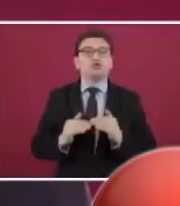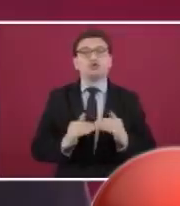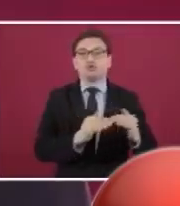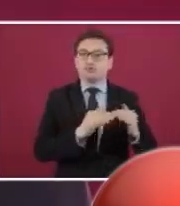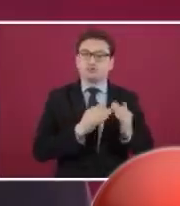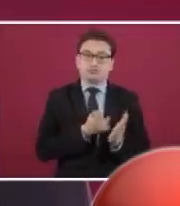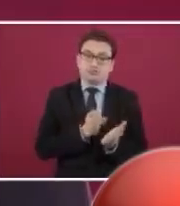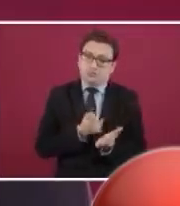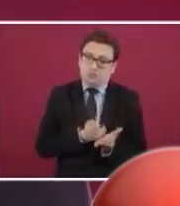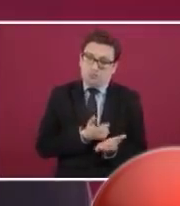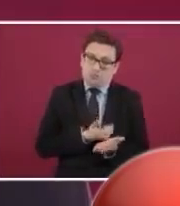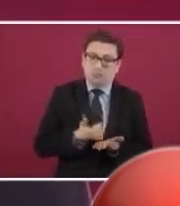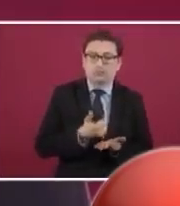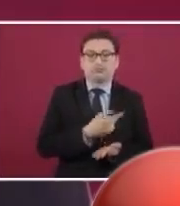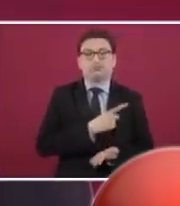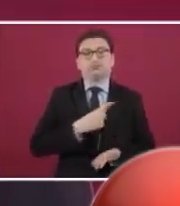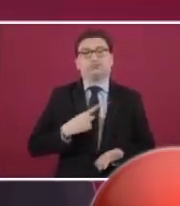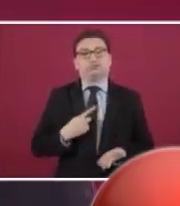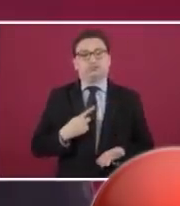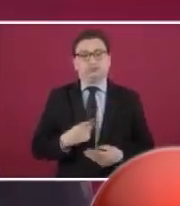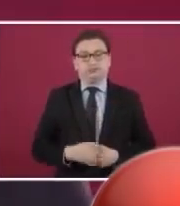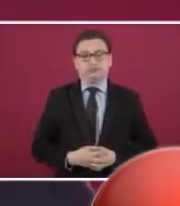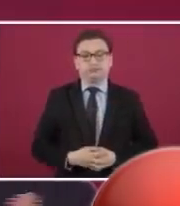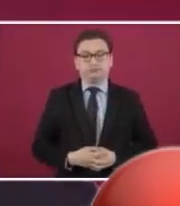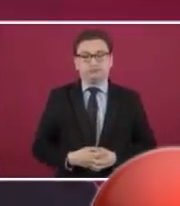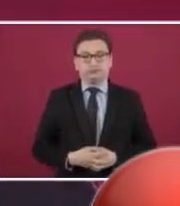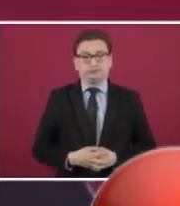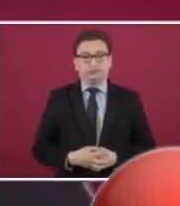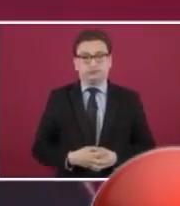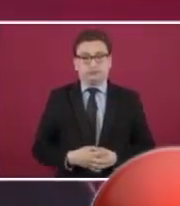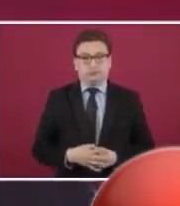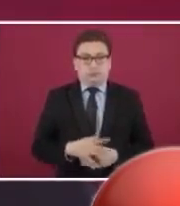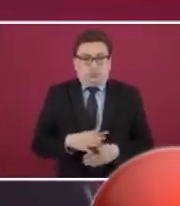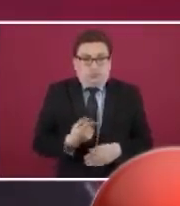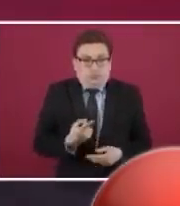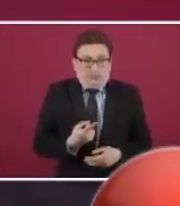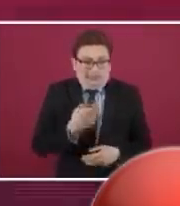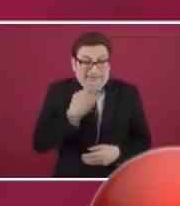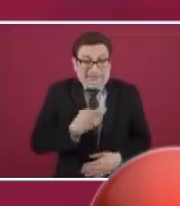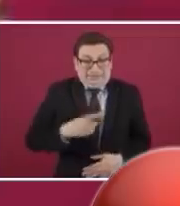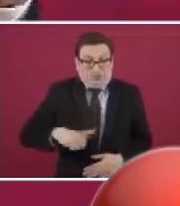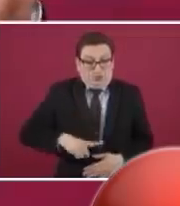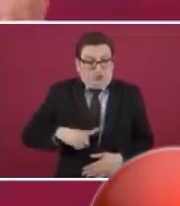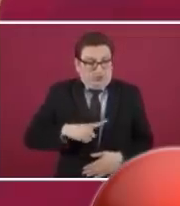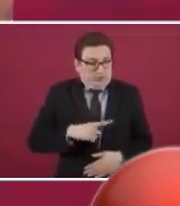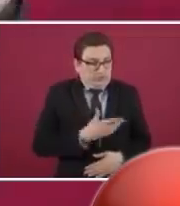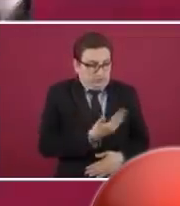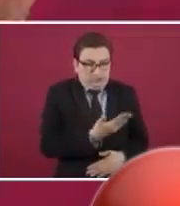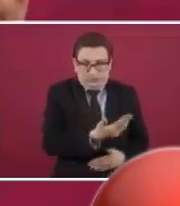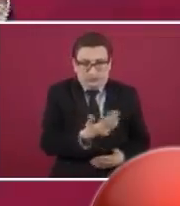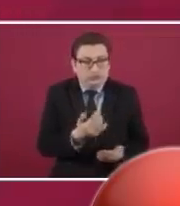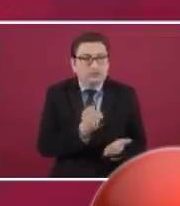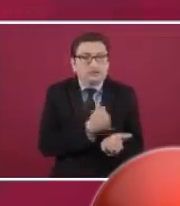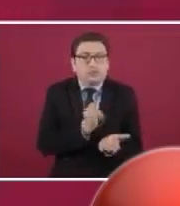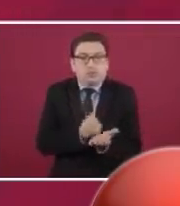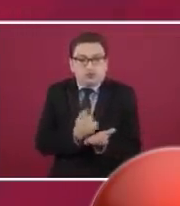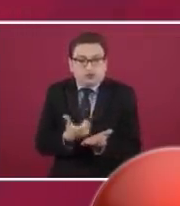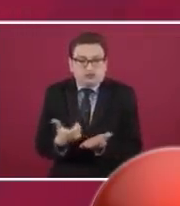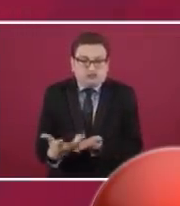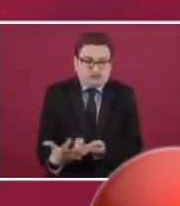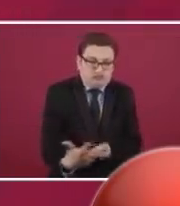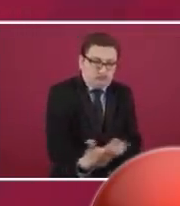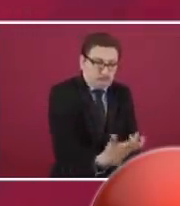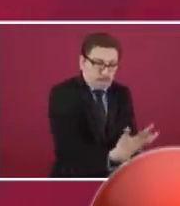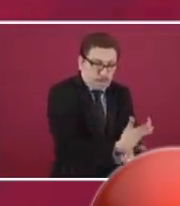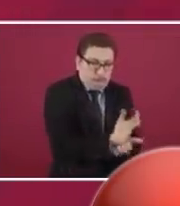contribuir, No se hagan pendejos. porque así es como se tiene presupuesto para impulsar el desarrollo, precisamente